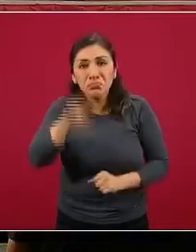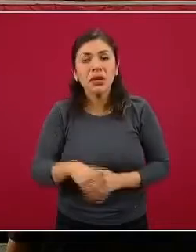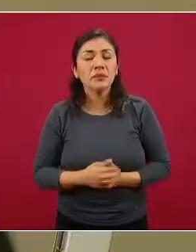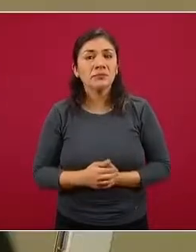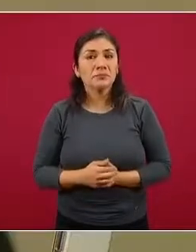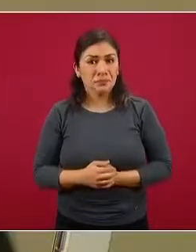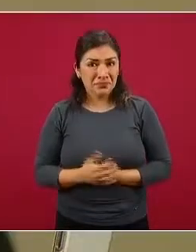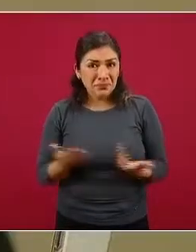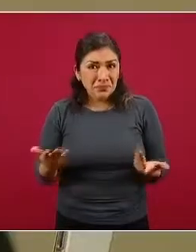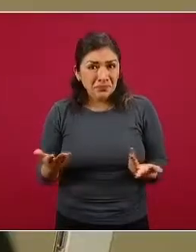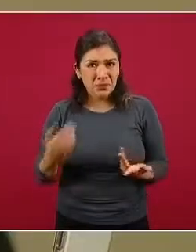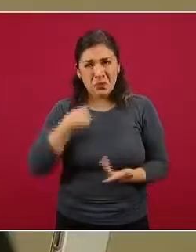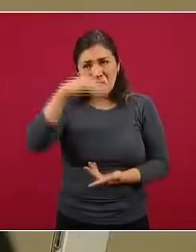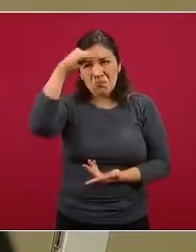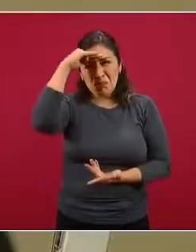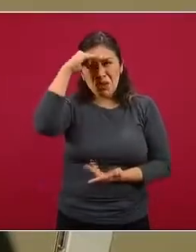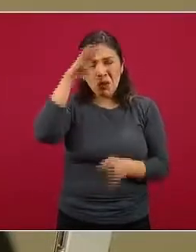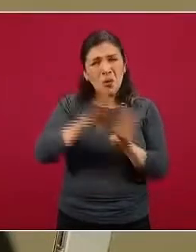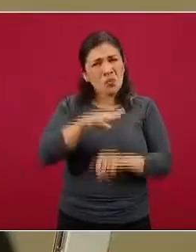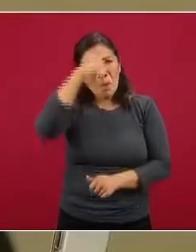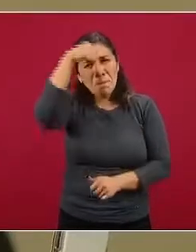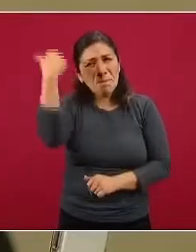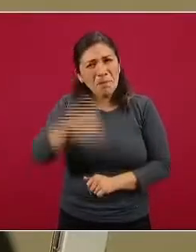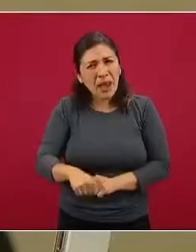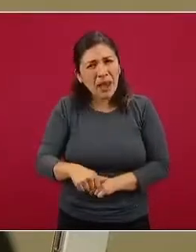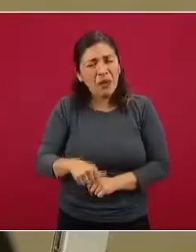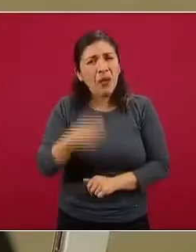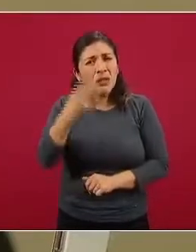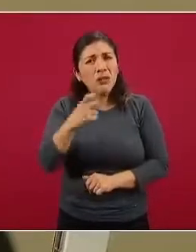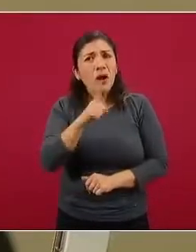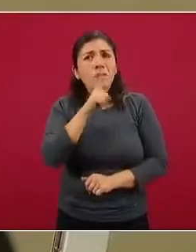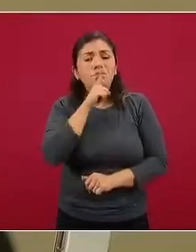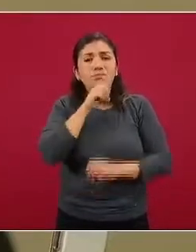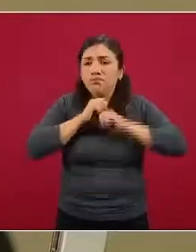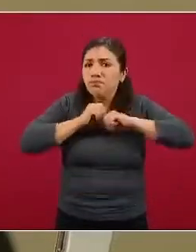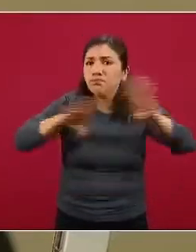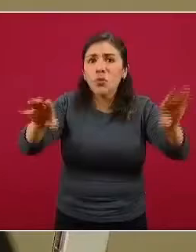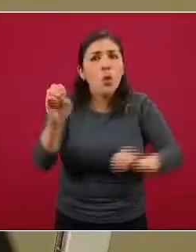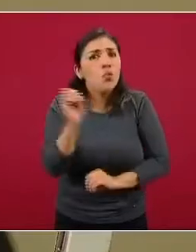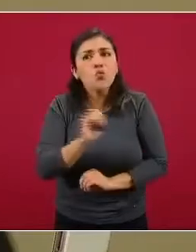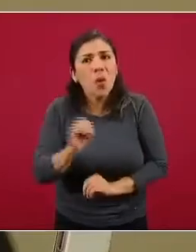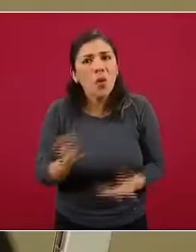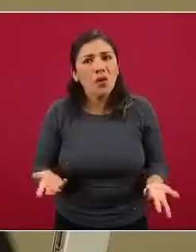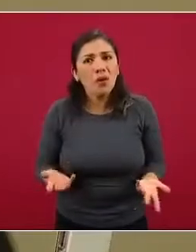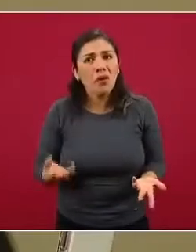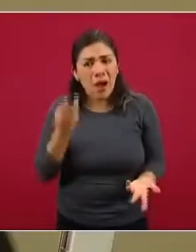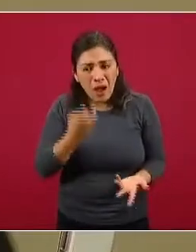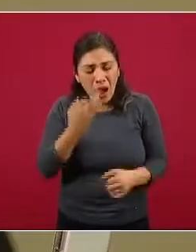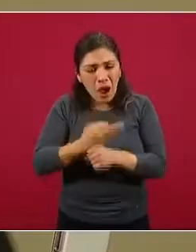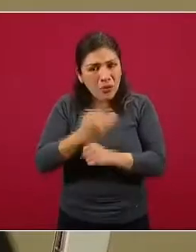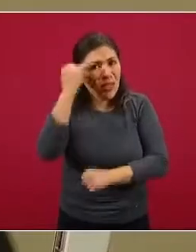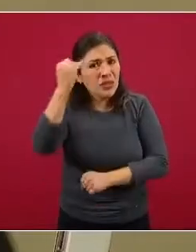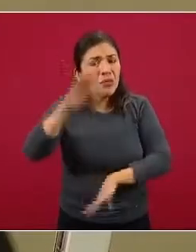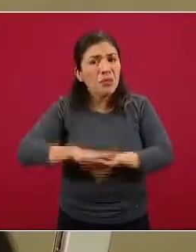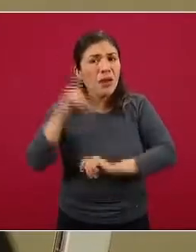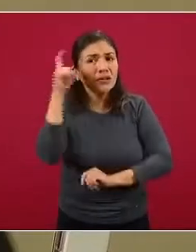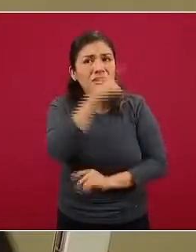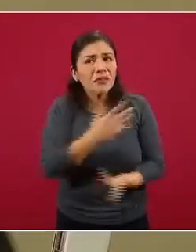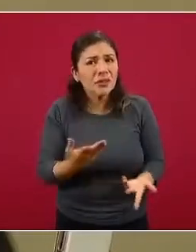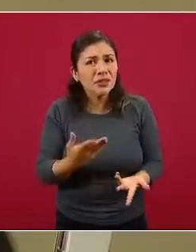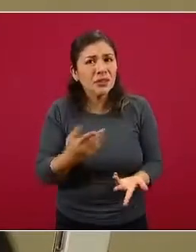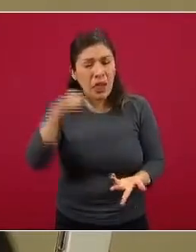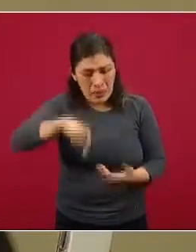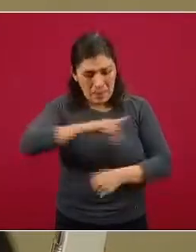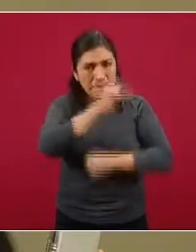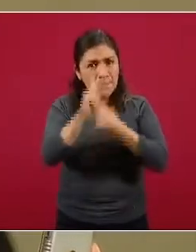Es criminal, digo yo, y hasta pecado, que esto esté oculto, que no se dé a conocer en esta etapa tan difícil, no solo